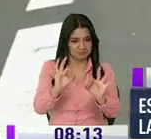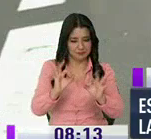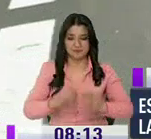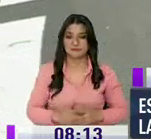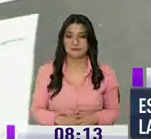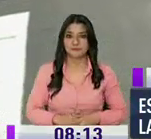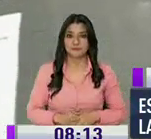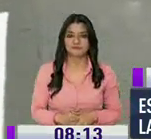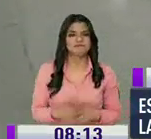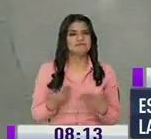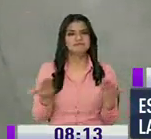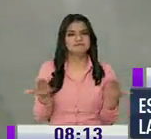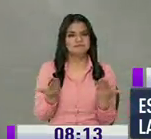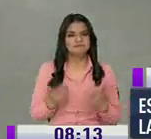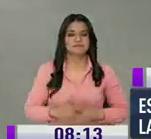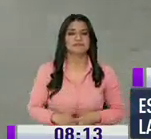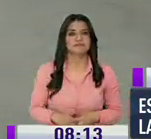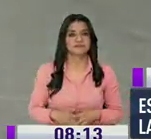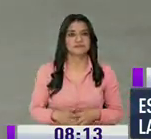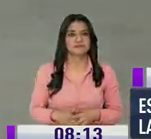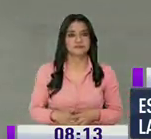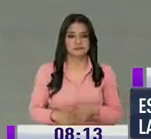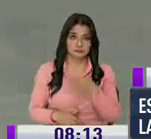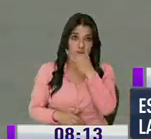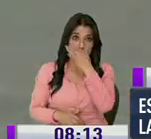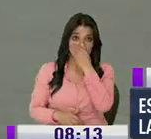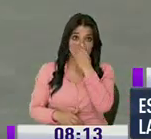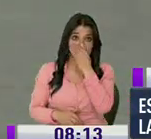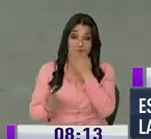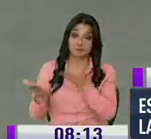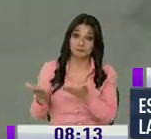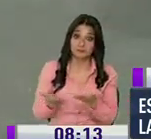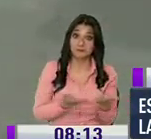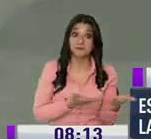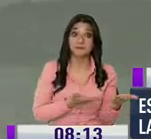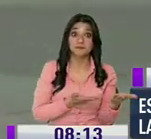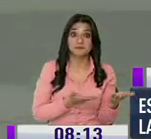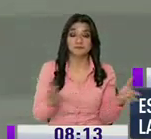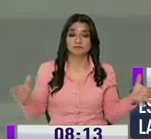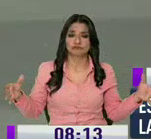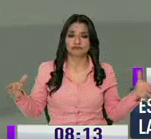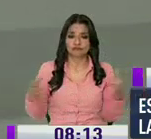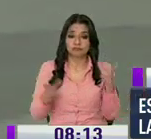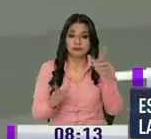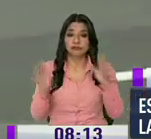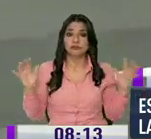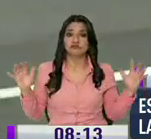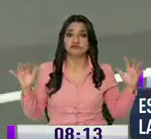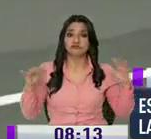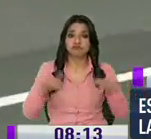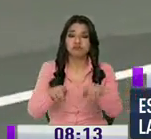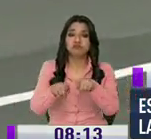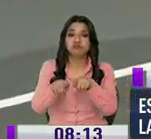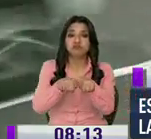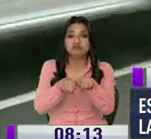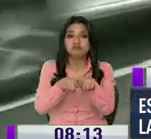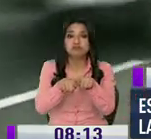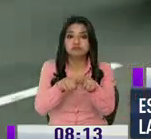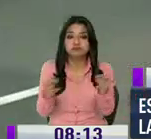sentido básicamente de este evento que es de congregación popular, que son las carreras de coches de